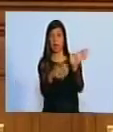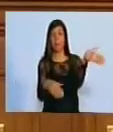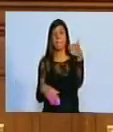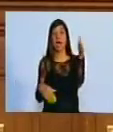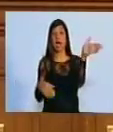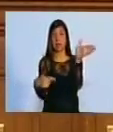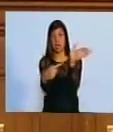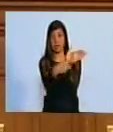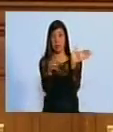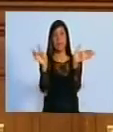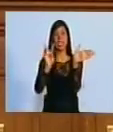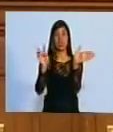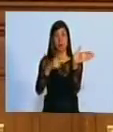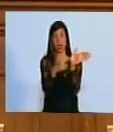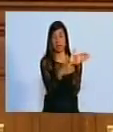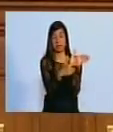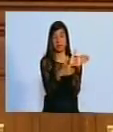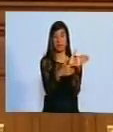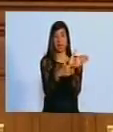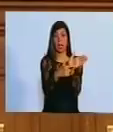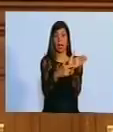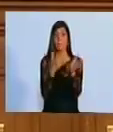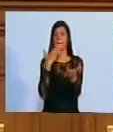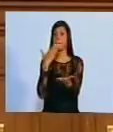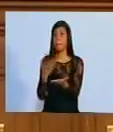nacional. Con su permiso,